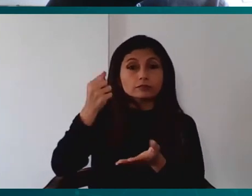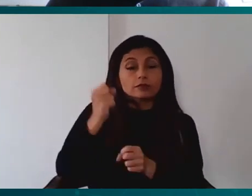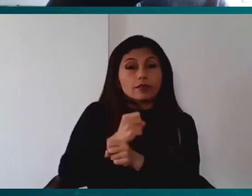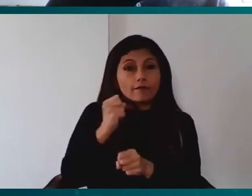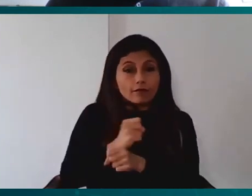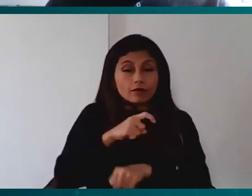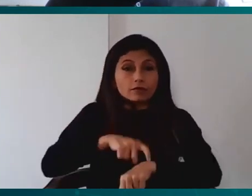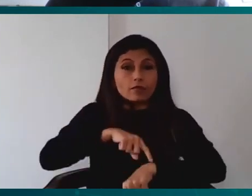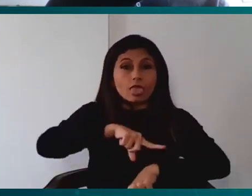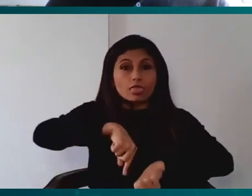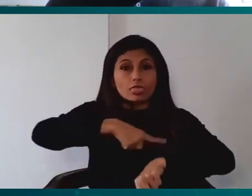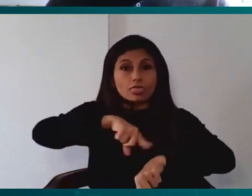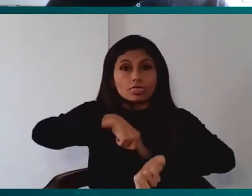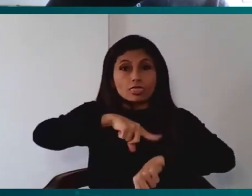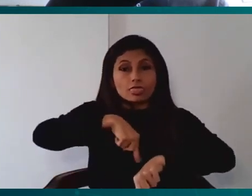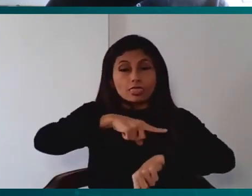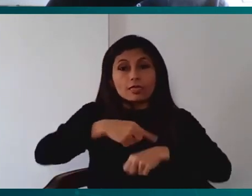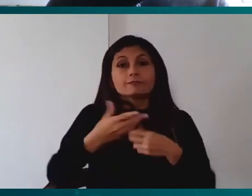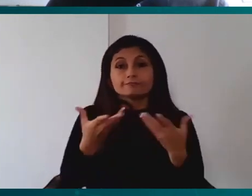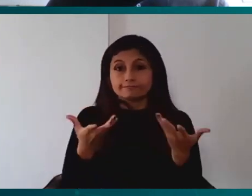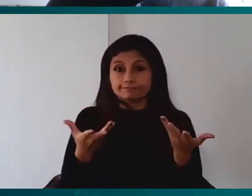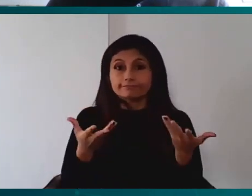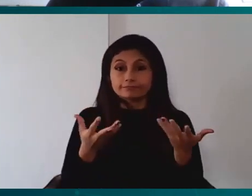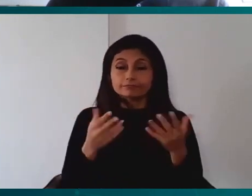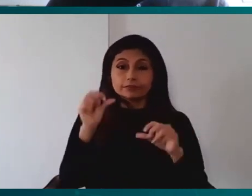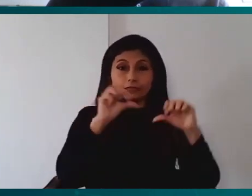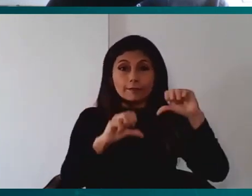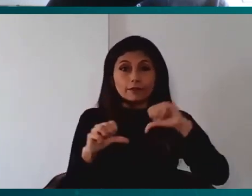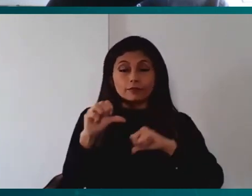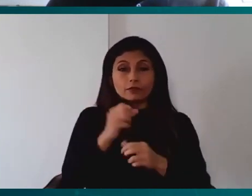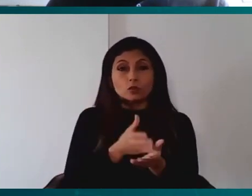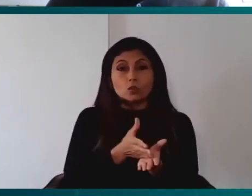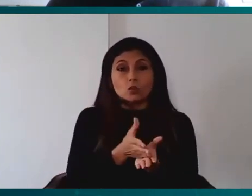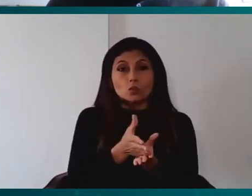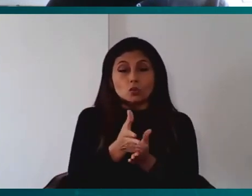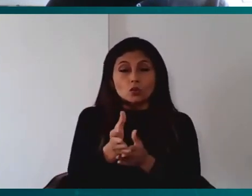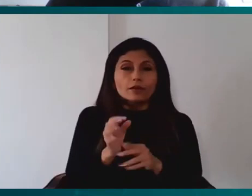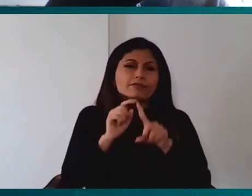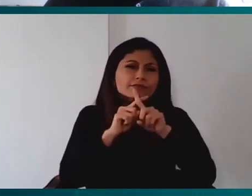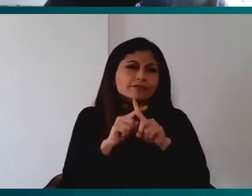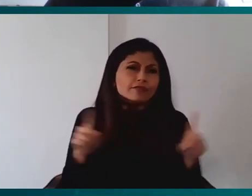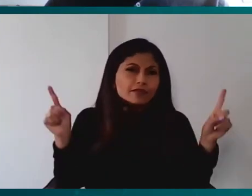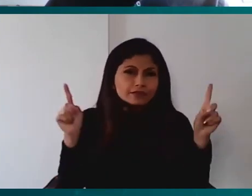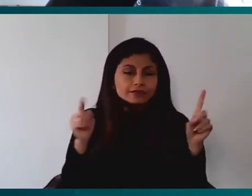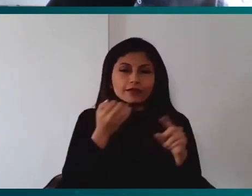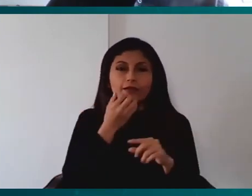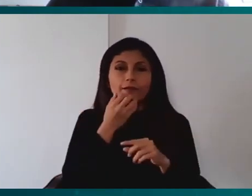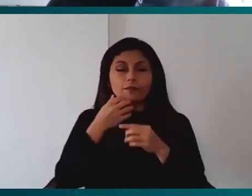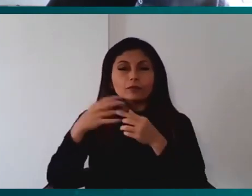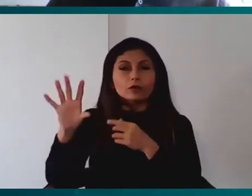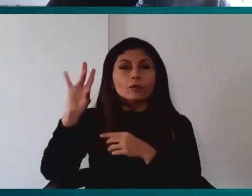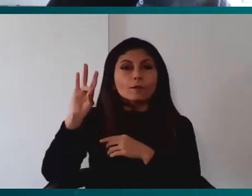experimentales. Mientras que con las herramientas de simulación podemos